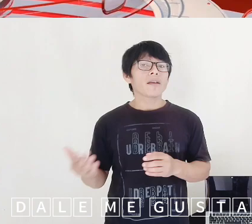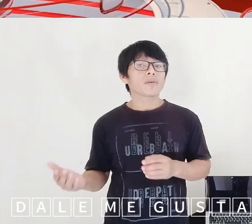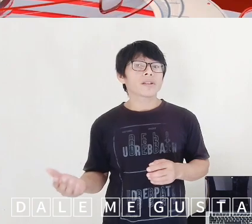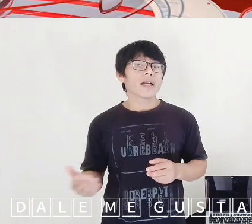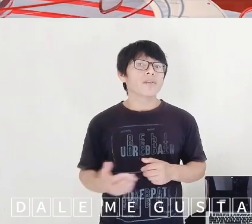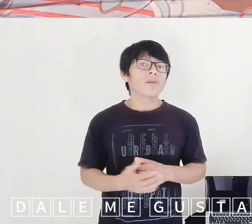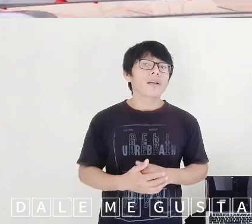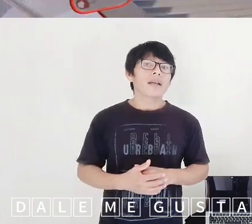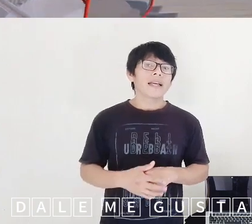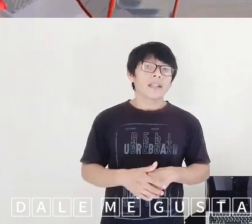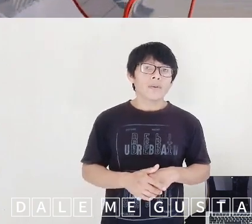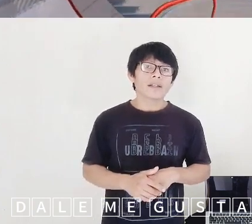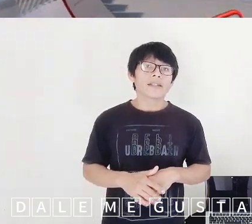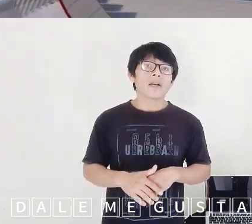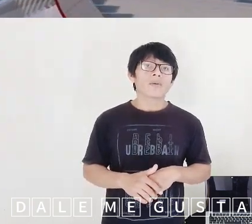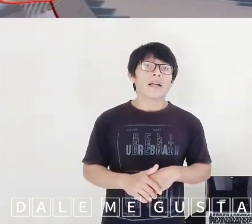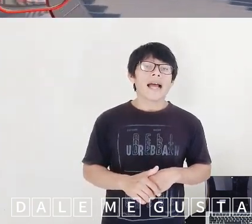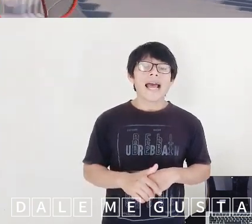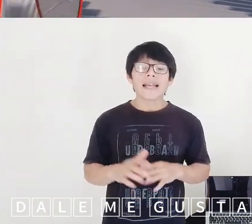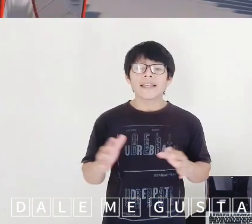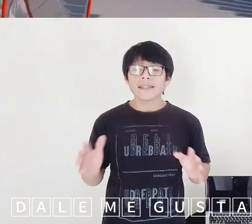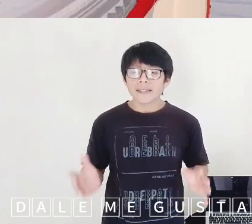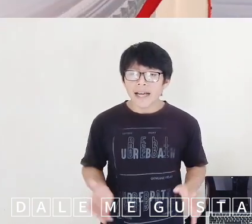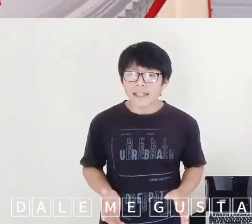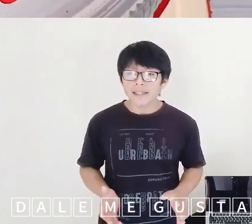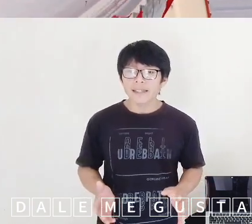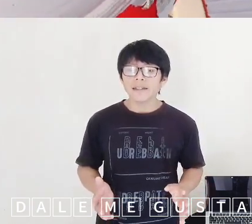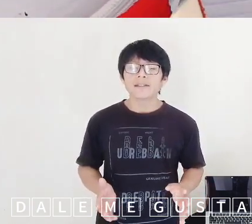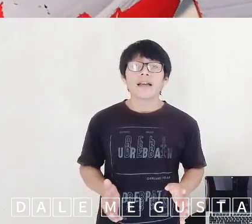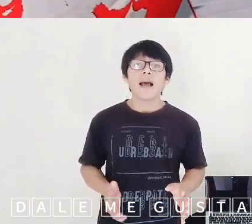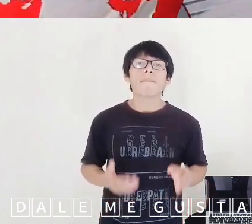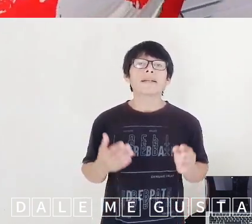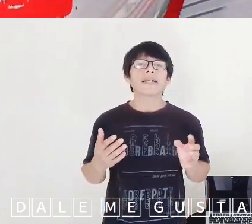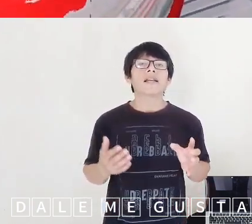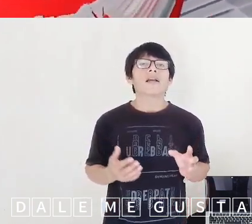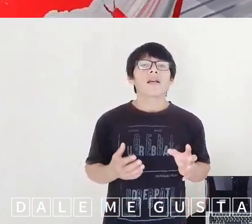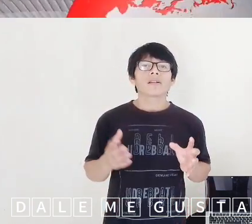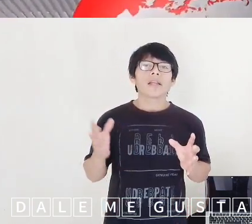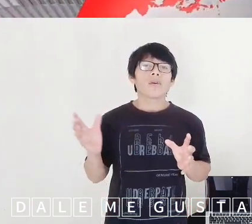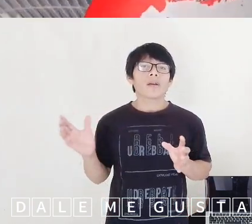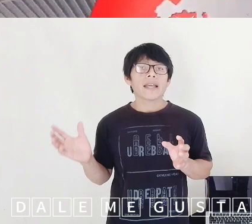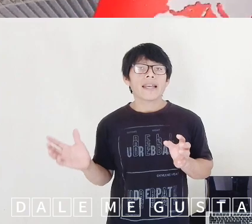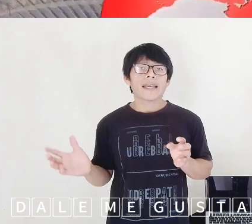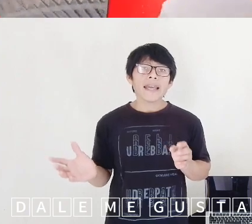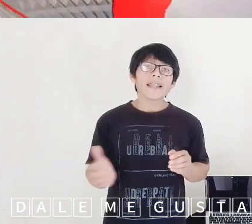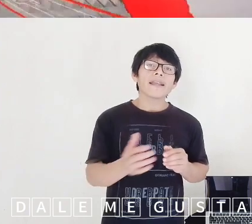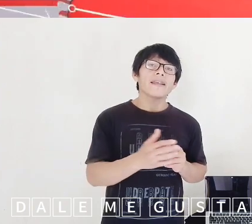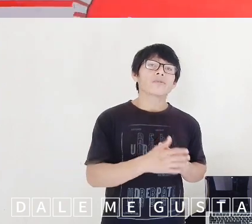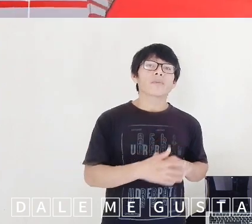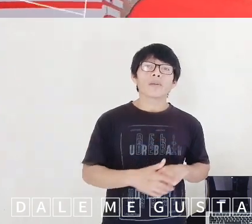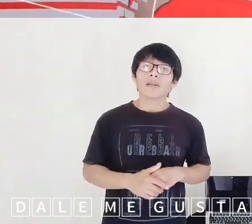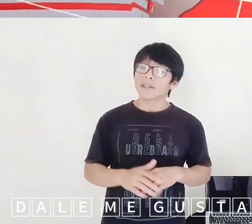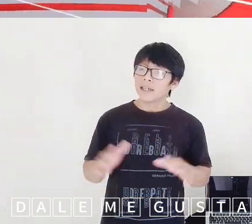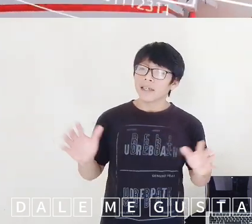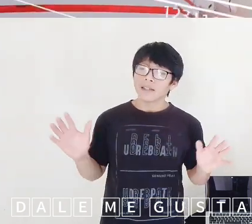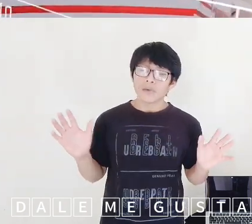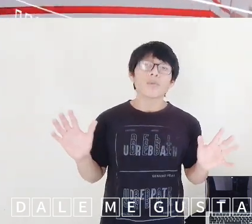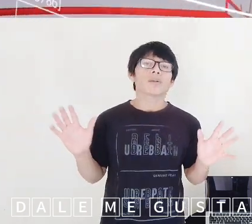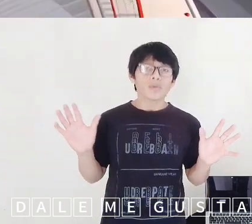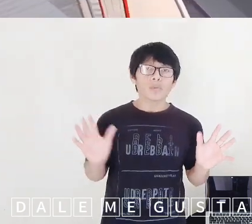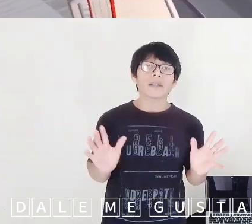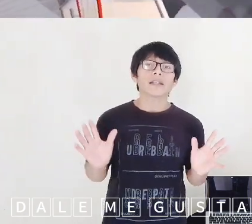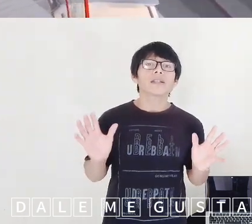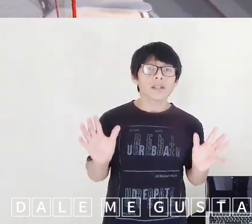lo que está demostrando Genaro García Luna, arriesgarse a pasar de lo que le queda de su madurez